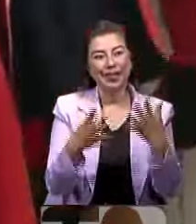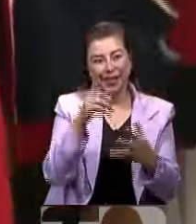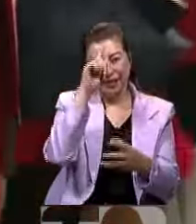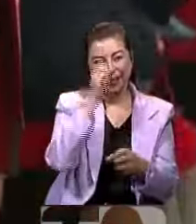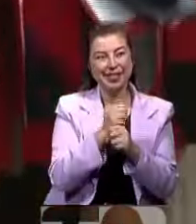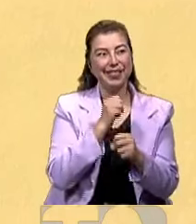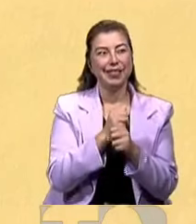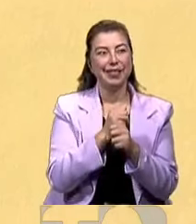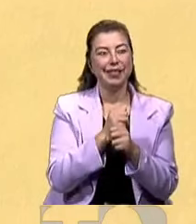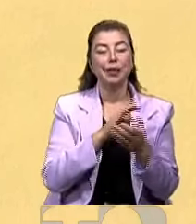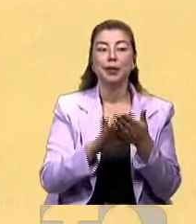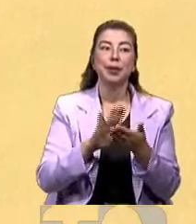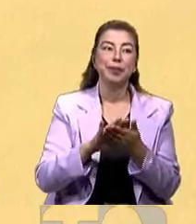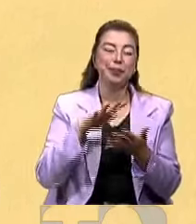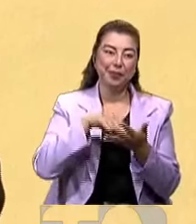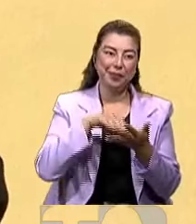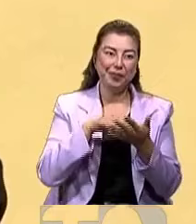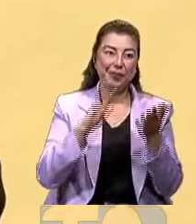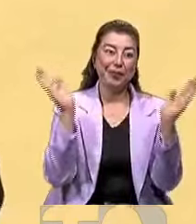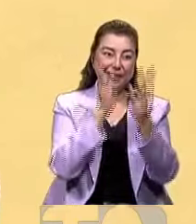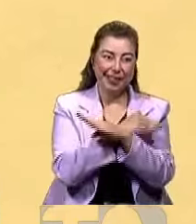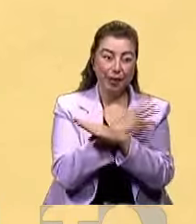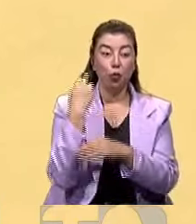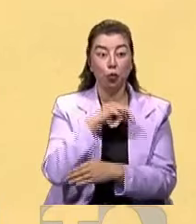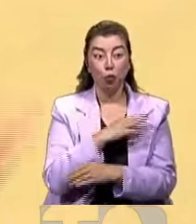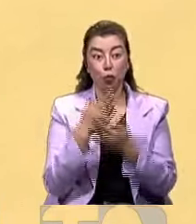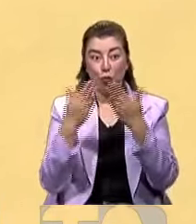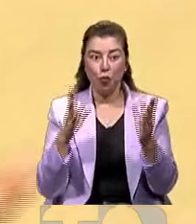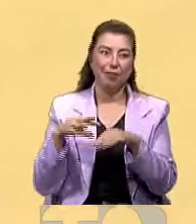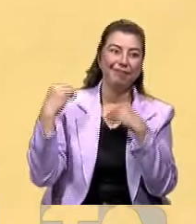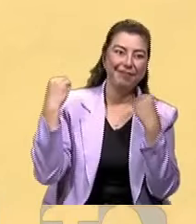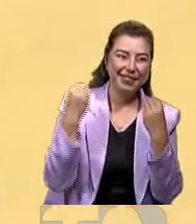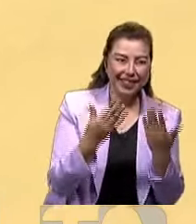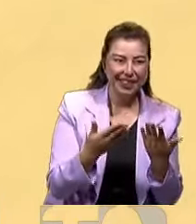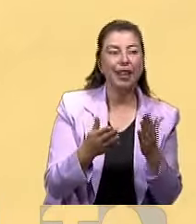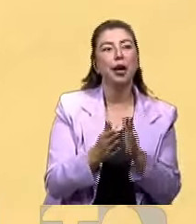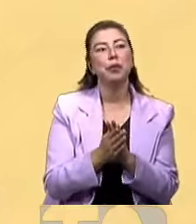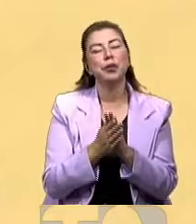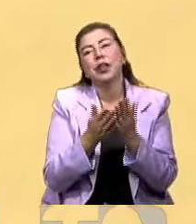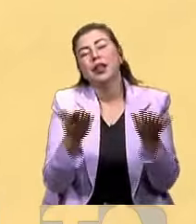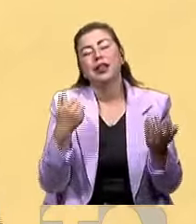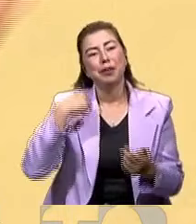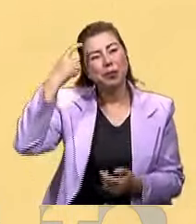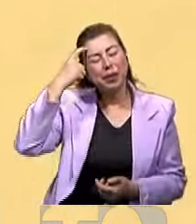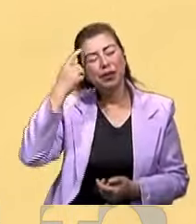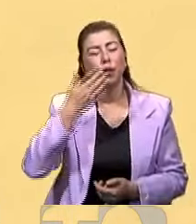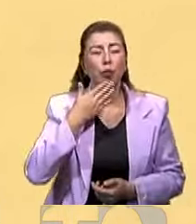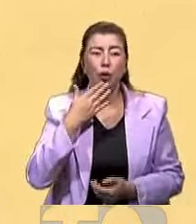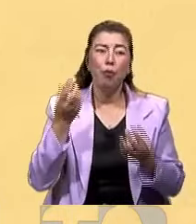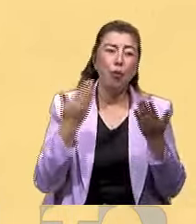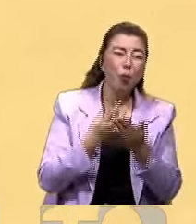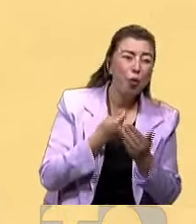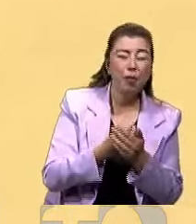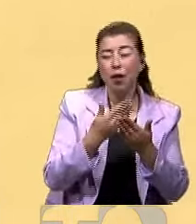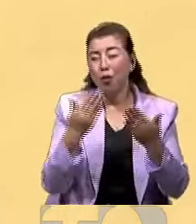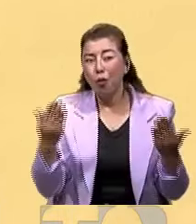forma gratuita. Nosotros entregamos los útiles escolares, por ejemplo, para que la obtención de la lista no sea otra barrera. Aparte de eso,